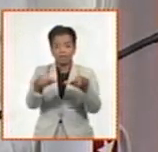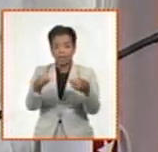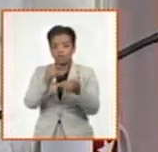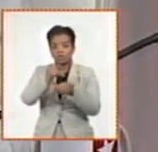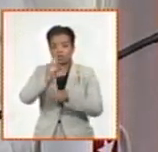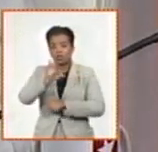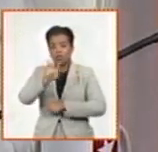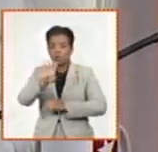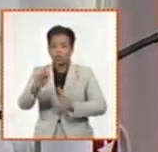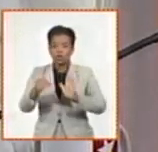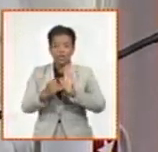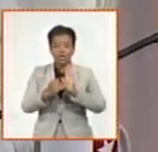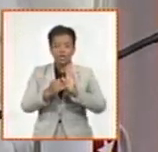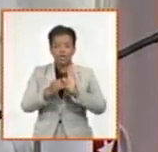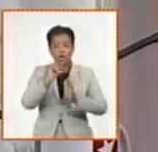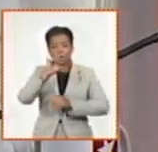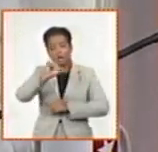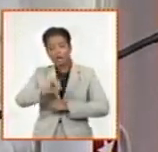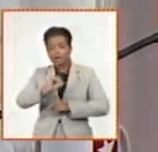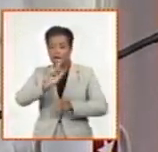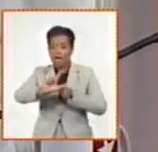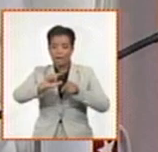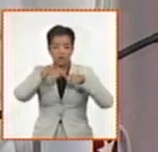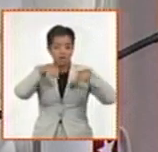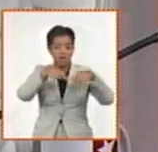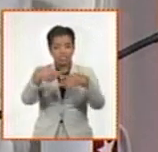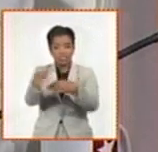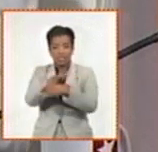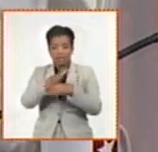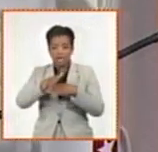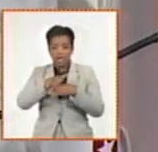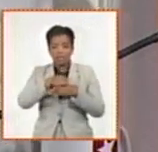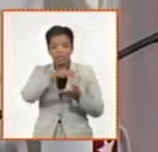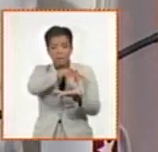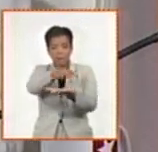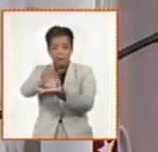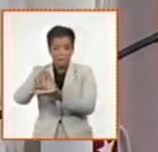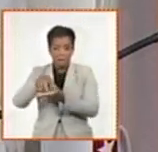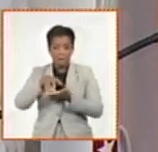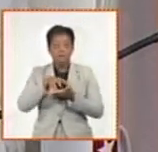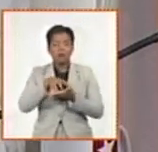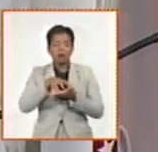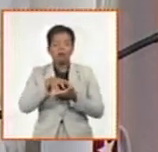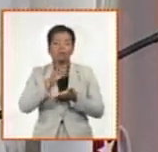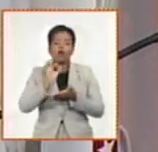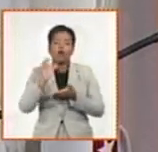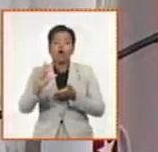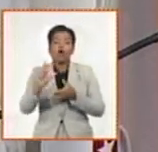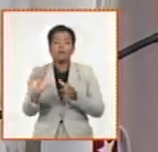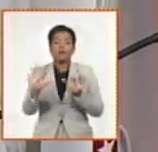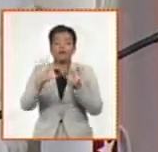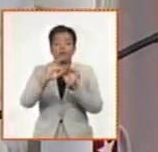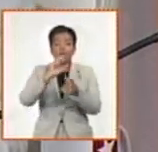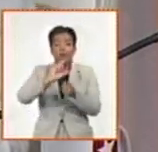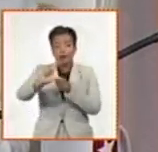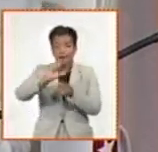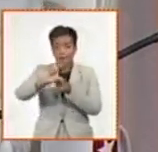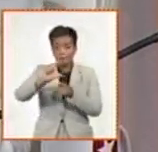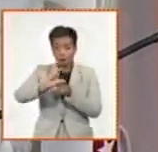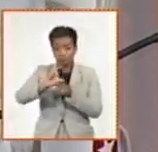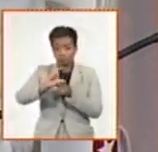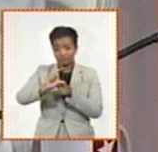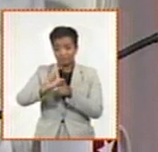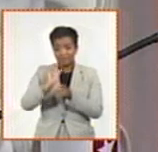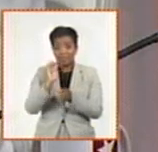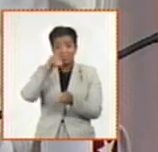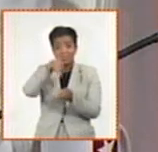184.190 fincas que vienen siendo alrededor del 80 al 85% del total de fincas del sector cooperativo campesino. Mm. Y